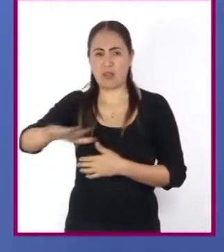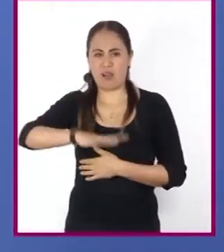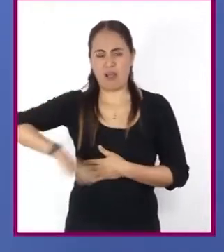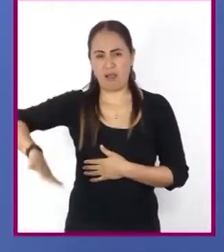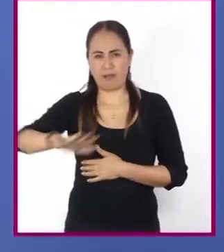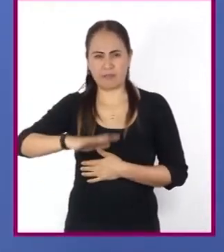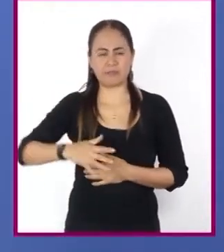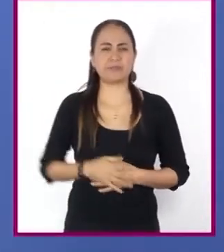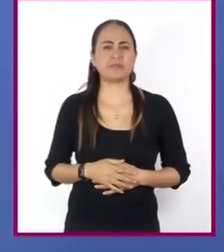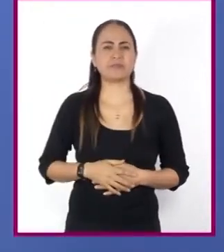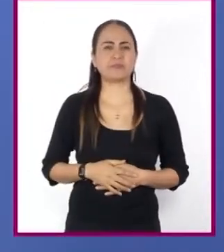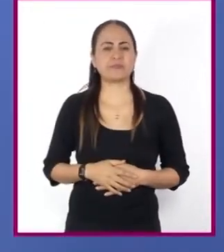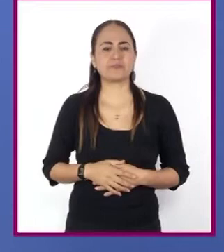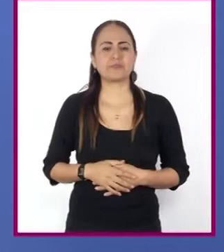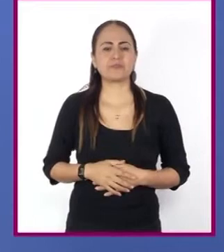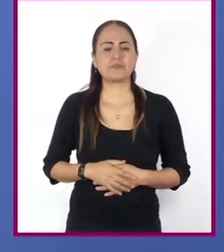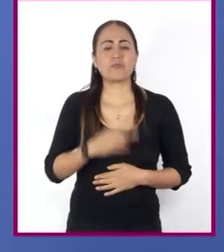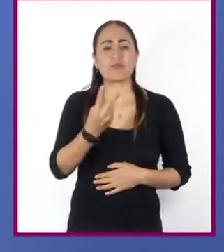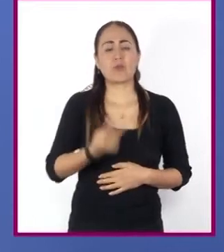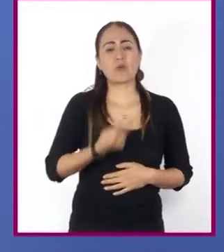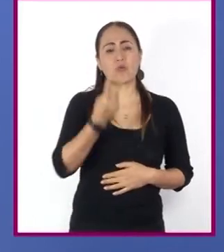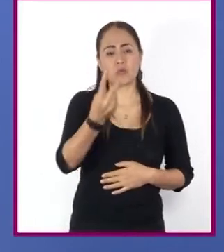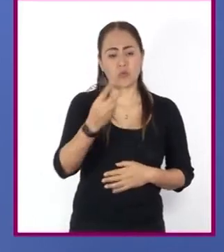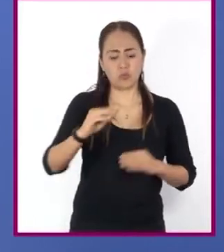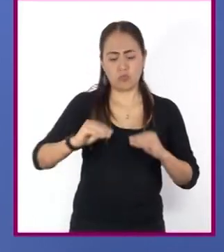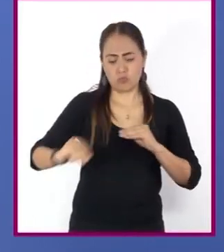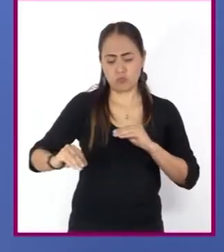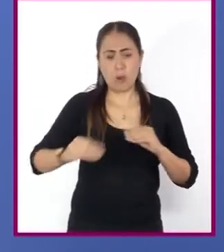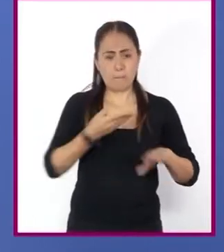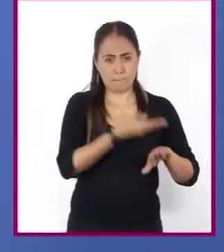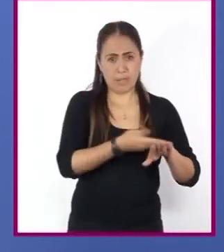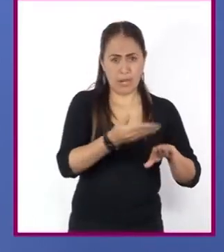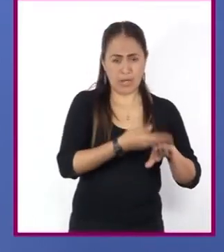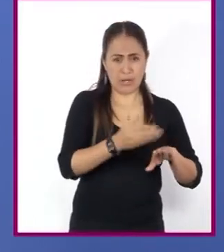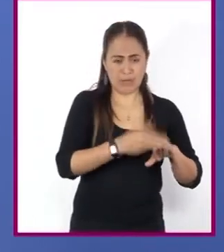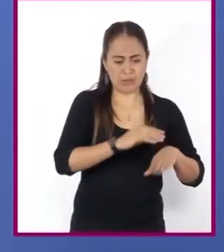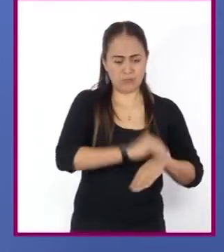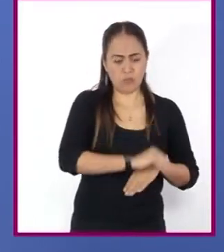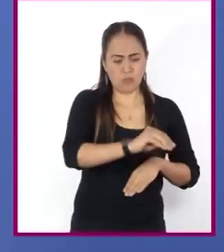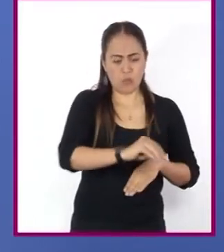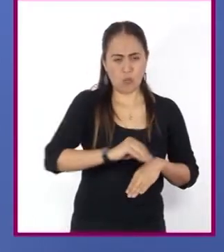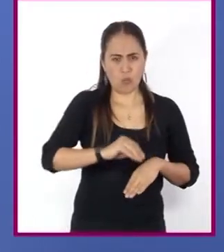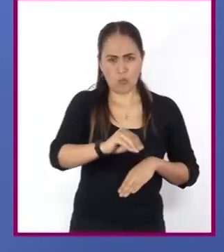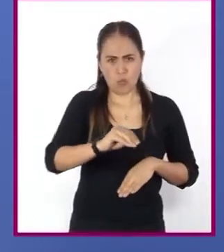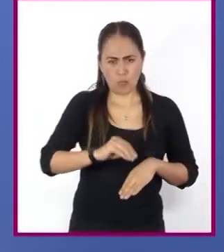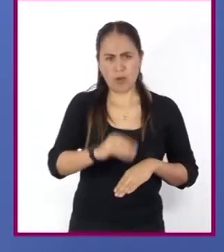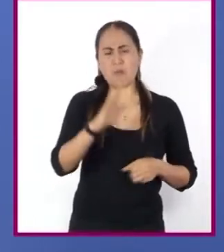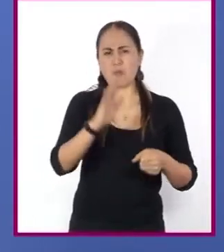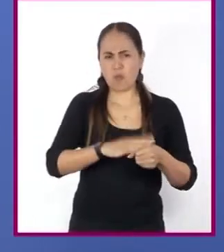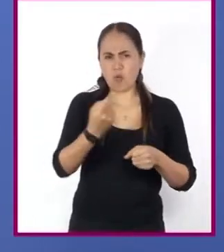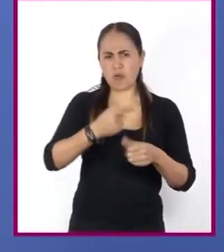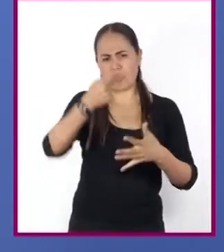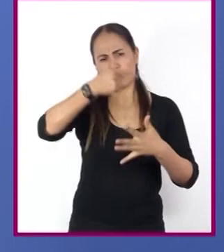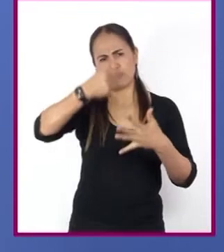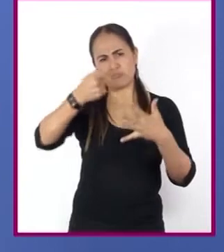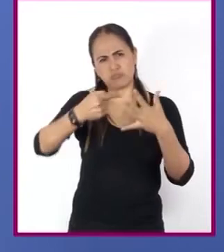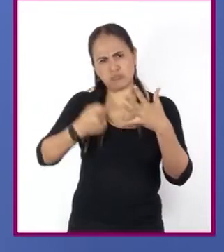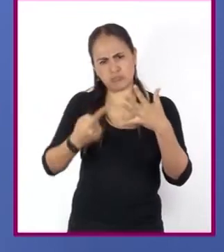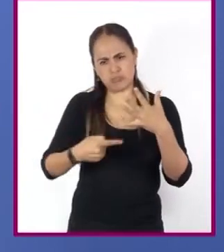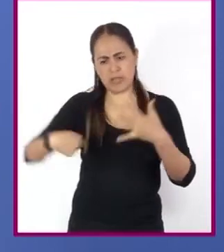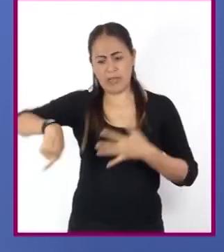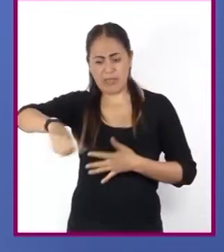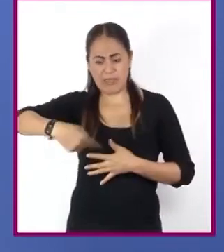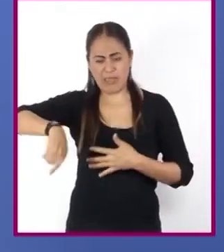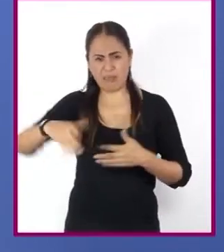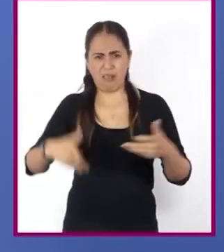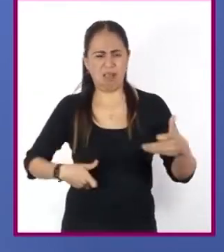2. Después, al mover cada una de las piezas blancas, se explicará cada una de las causas que detonaron el descontento